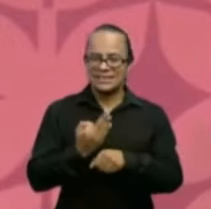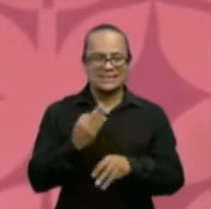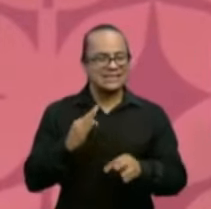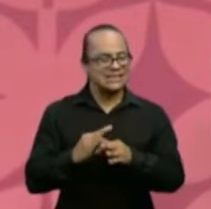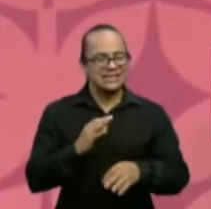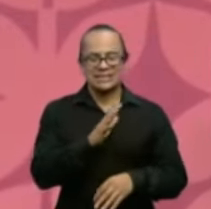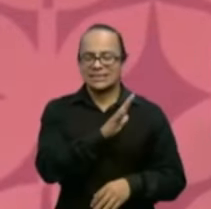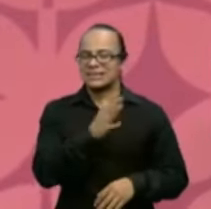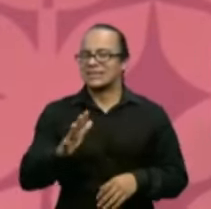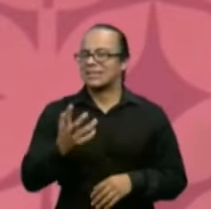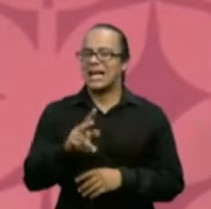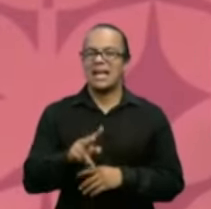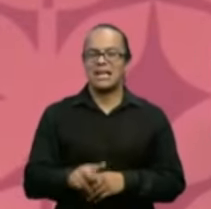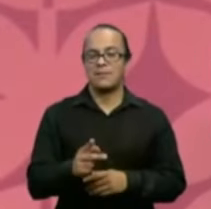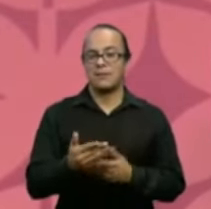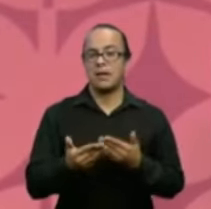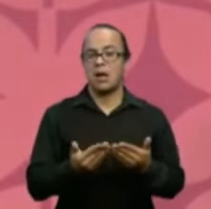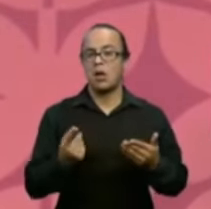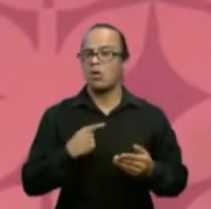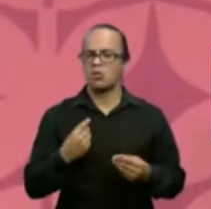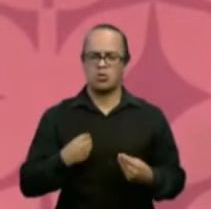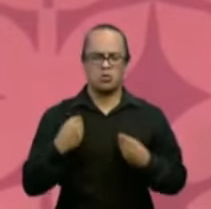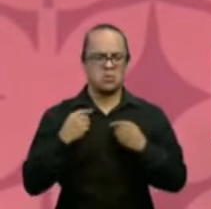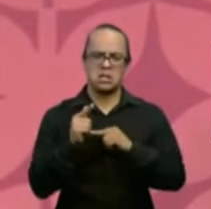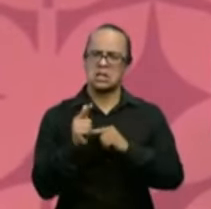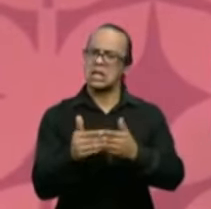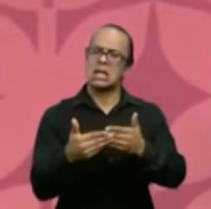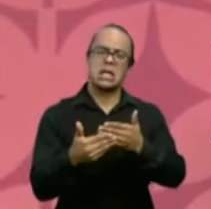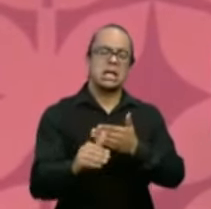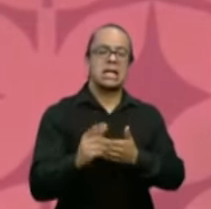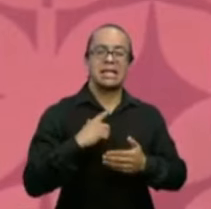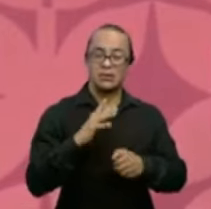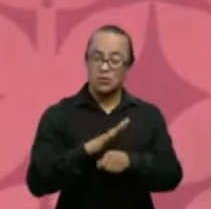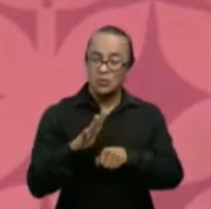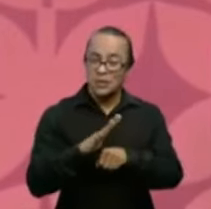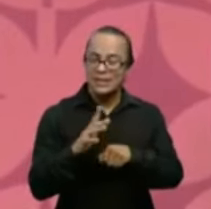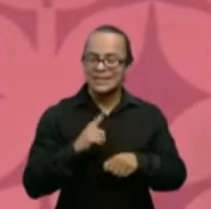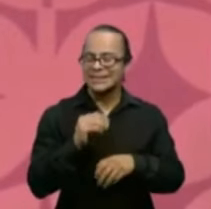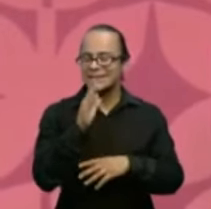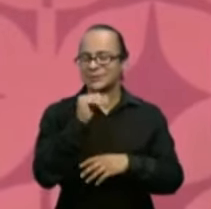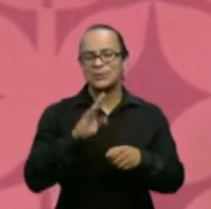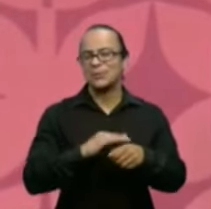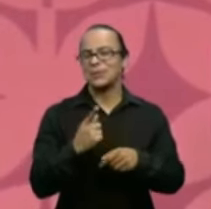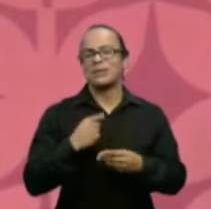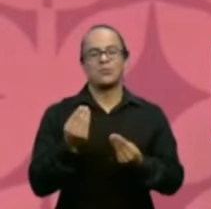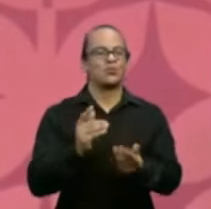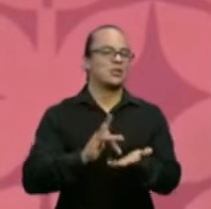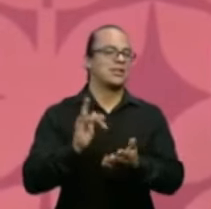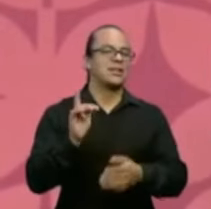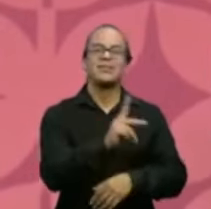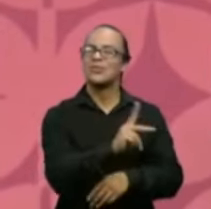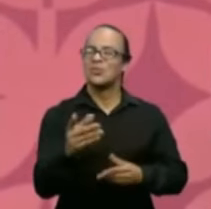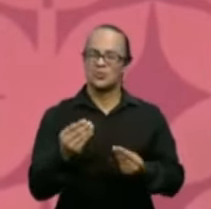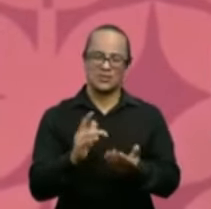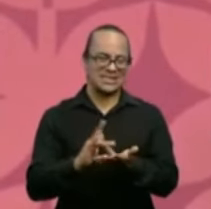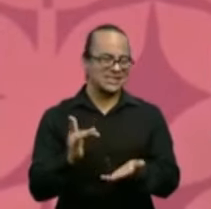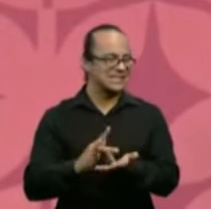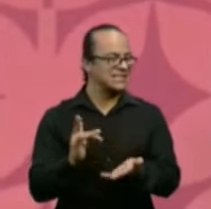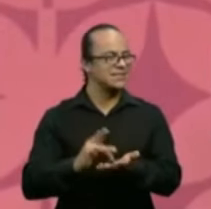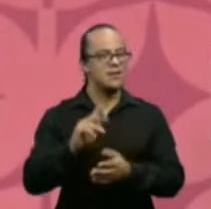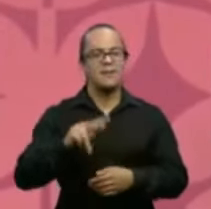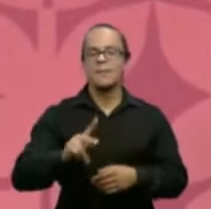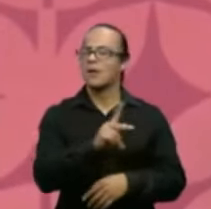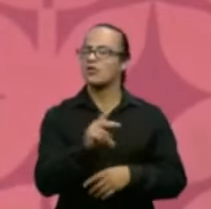Y decirles que lo que me resta de vida no me va a alcanzar para decirles muchas, muchas gracias por